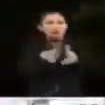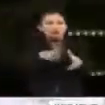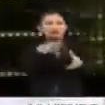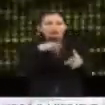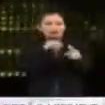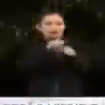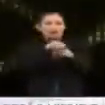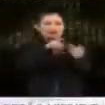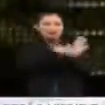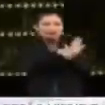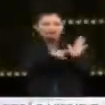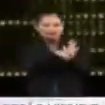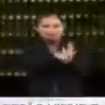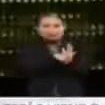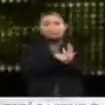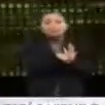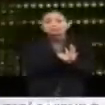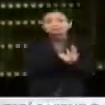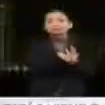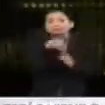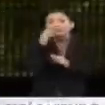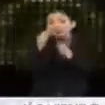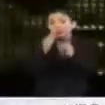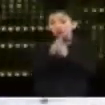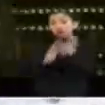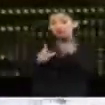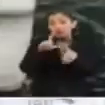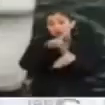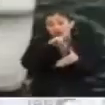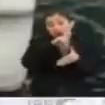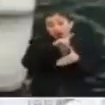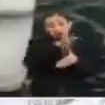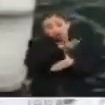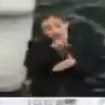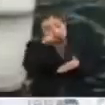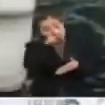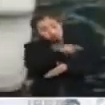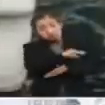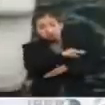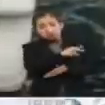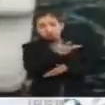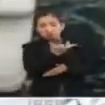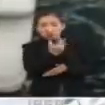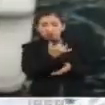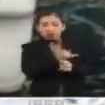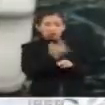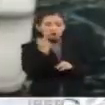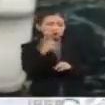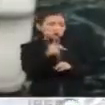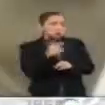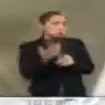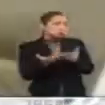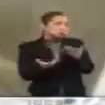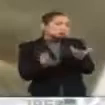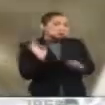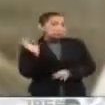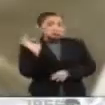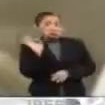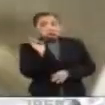esas características. El impacto global de América Latina realmente lo definen